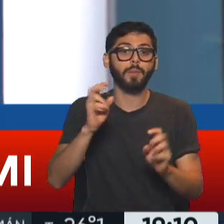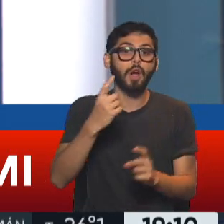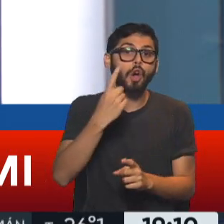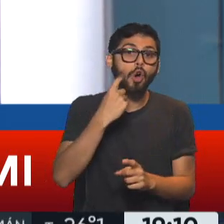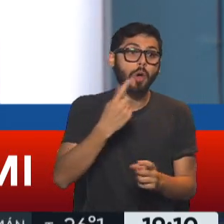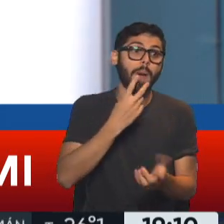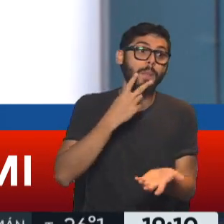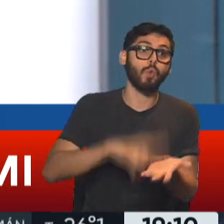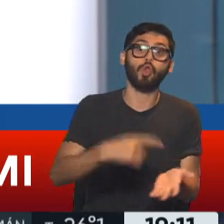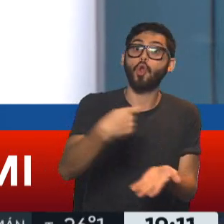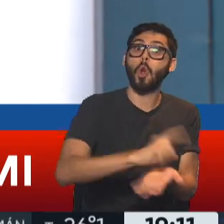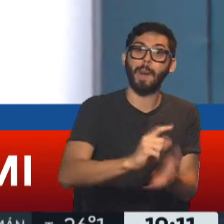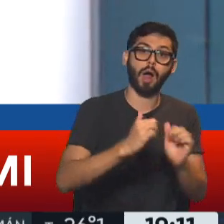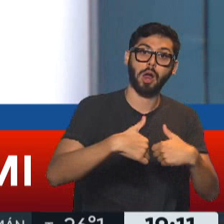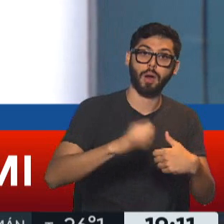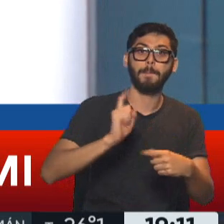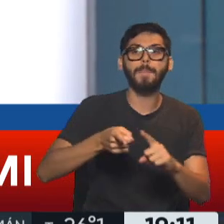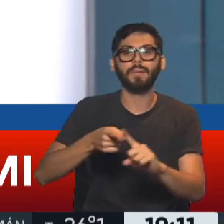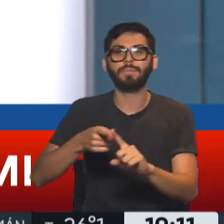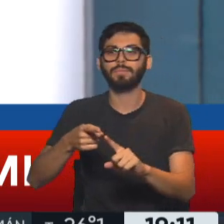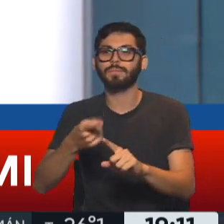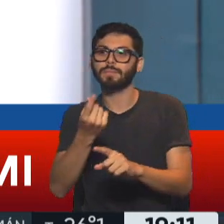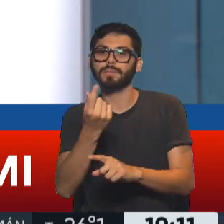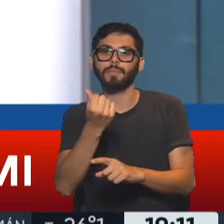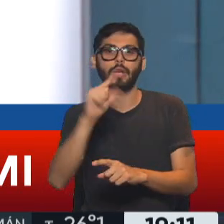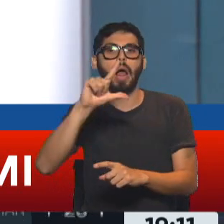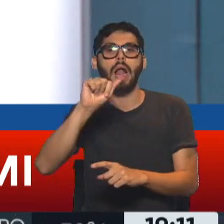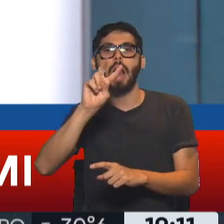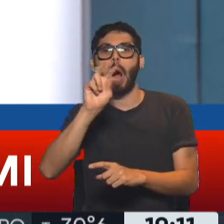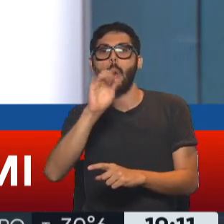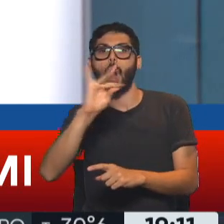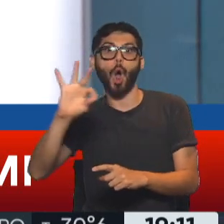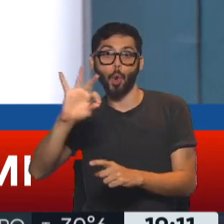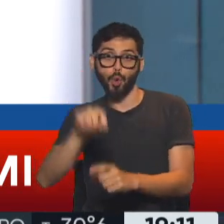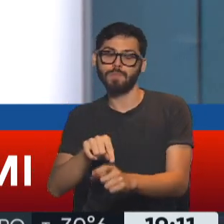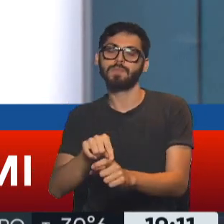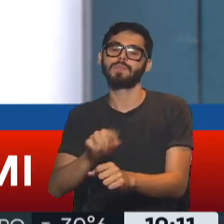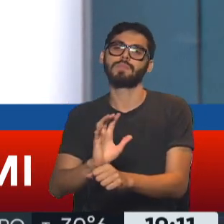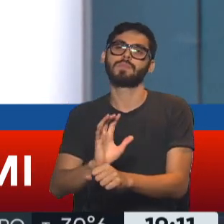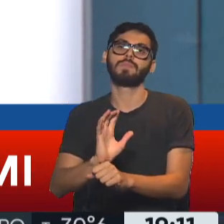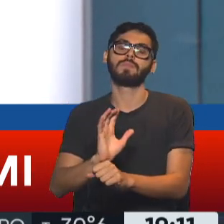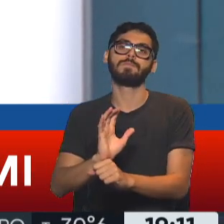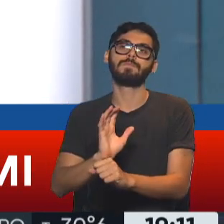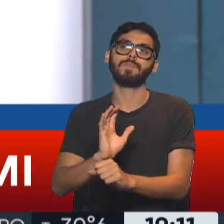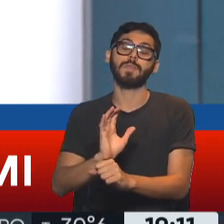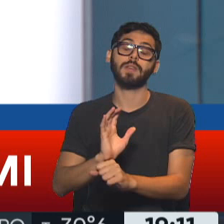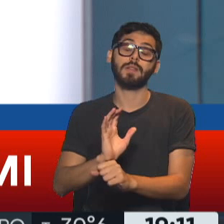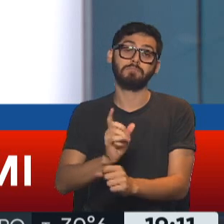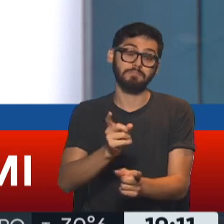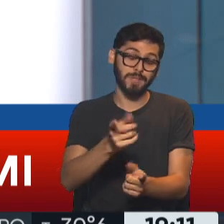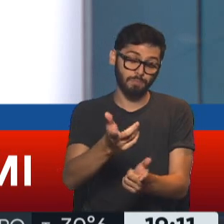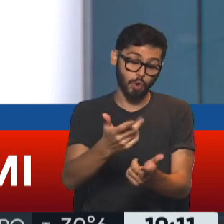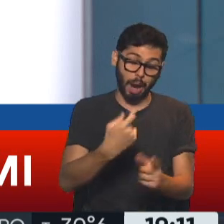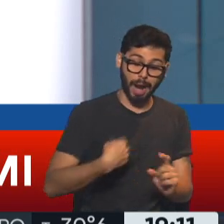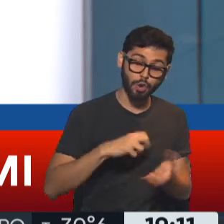de evasión y operaciones de lavado de dinero. Está hablando de, como decíamos hoy en el